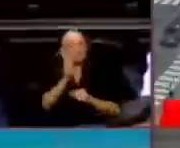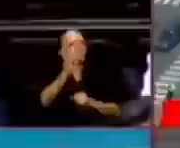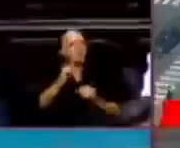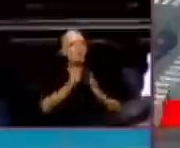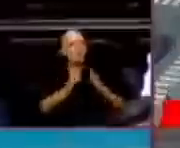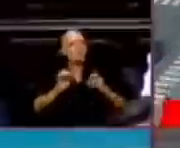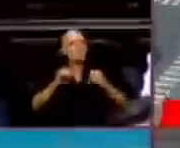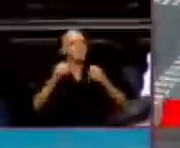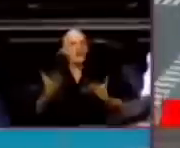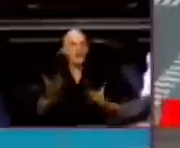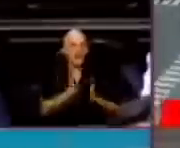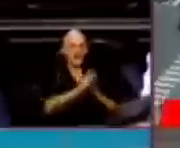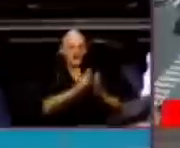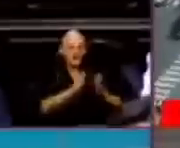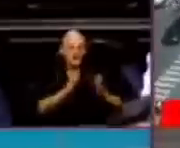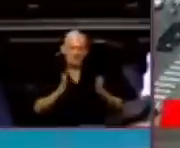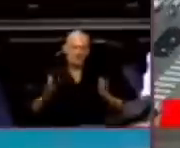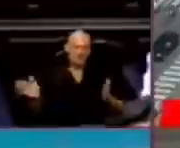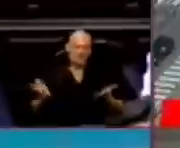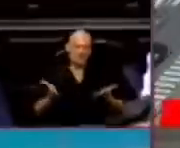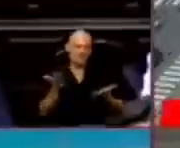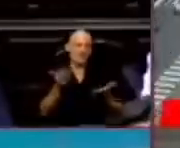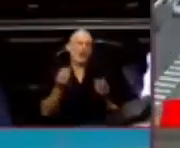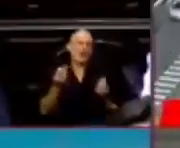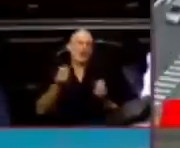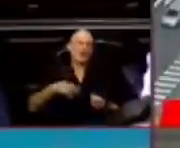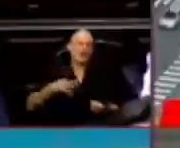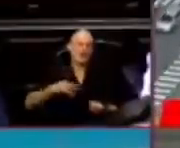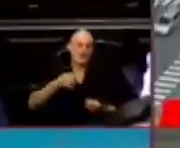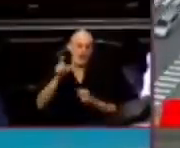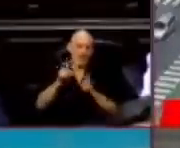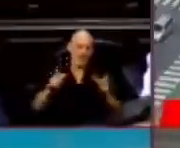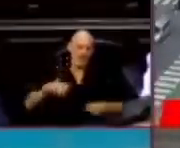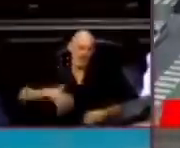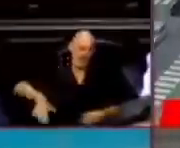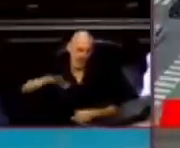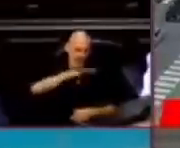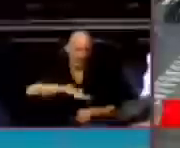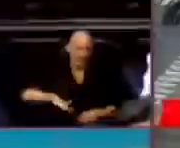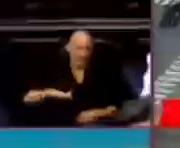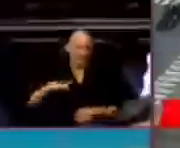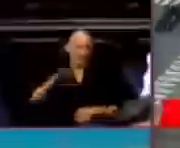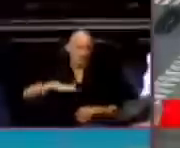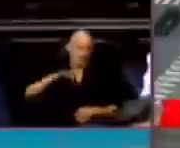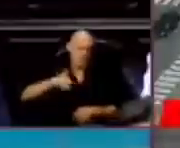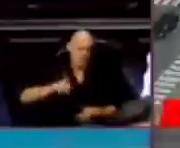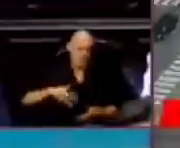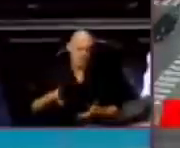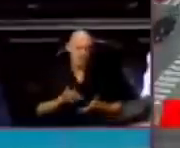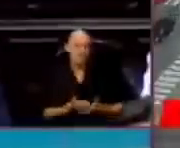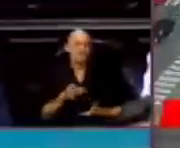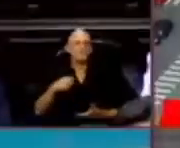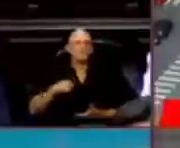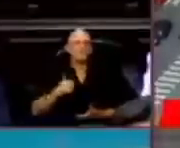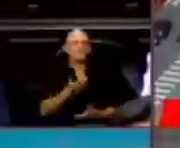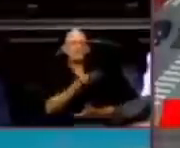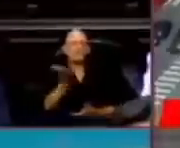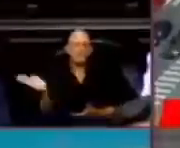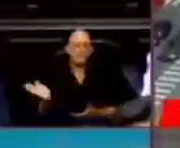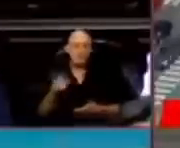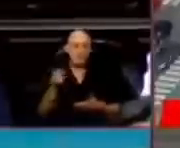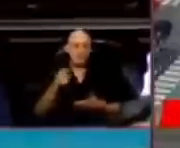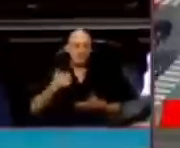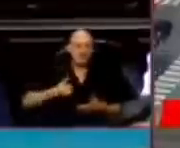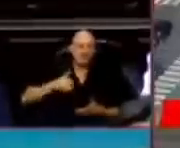toda la parte energética. ¿Y por qué uno tiene que comprar a mitad del valor de lo que vale y no incentivar mucha más